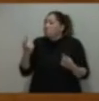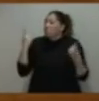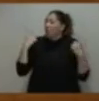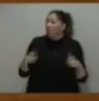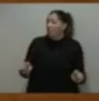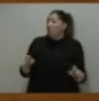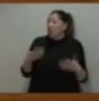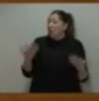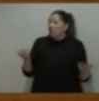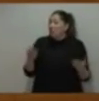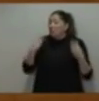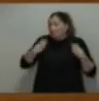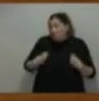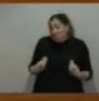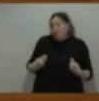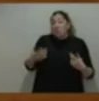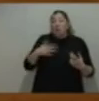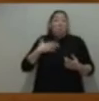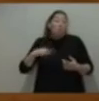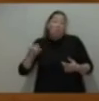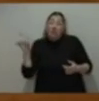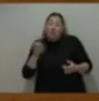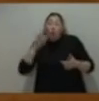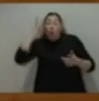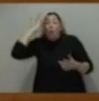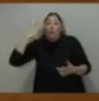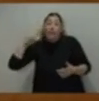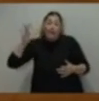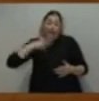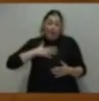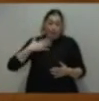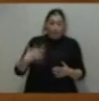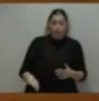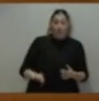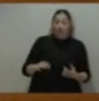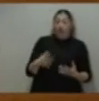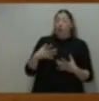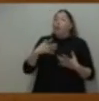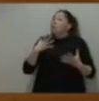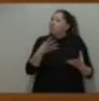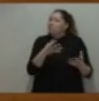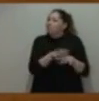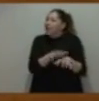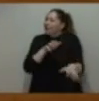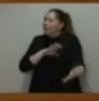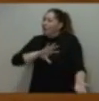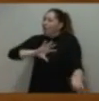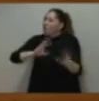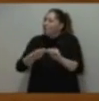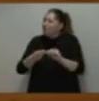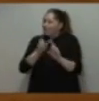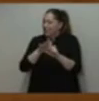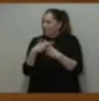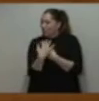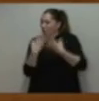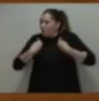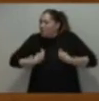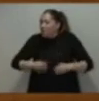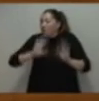misma, podemos imaginarnos o cuál es o muchas otras que aplican, por desgracia, esta serie de cuestiones. Y, como digo, el objetivo último